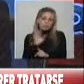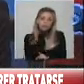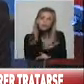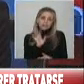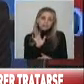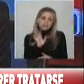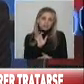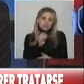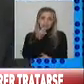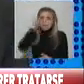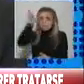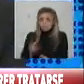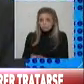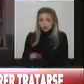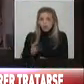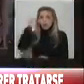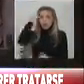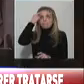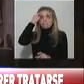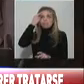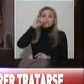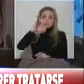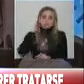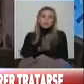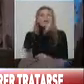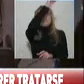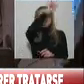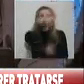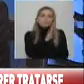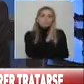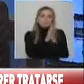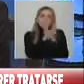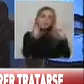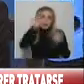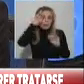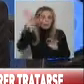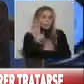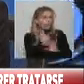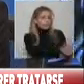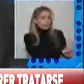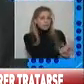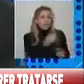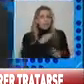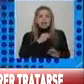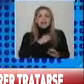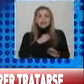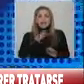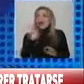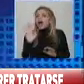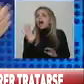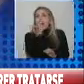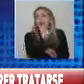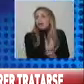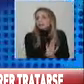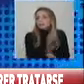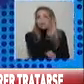El tipo que cree en Dios es como corrido de la sociedad. ¿Qué igual las religiones no dicen eso. Estoy de acuerdo con Tommy. ¿Está de acuerdo en qué? Sí. Porque yo no